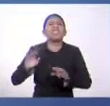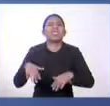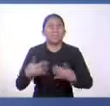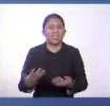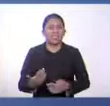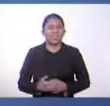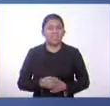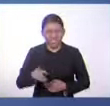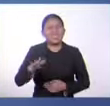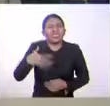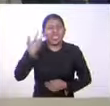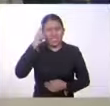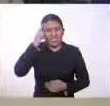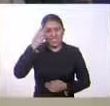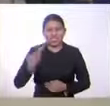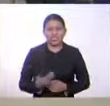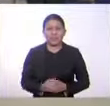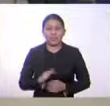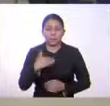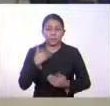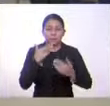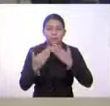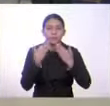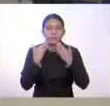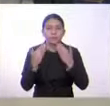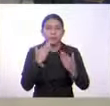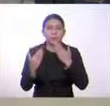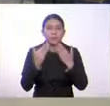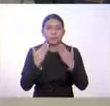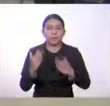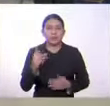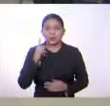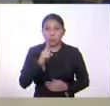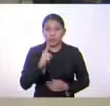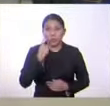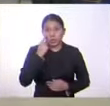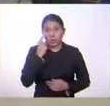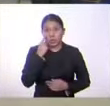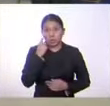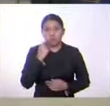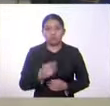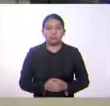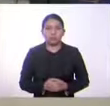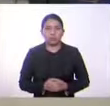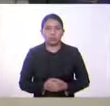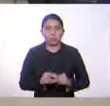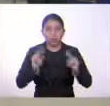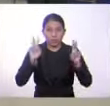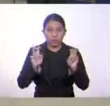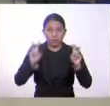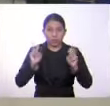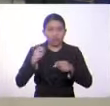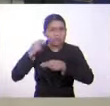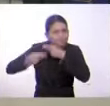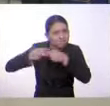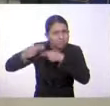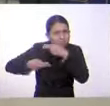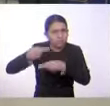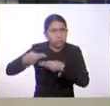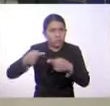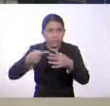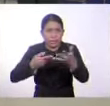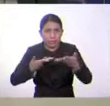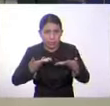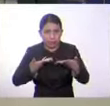interesante, Federico. Y te comento, hay que tener cuidado cuando planteamos el tema de las generaciones, porque los